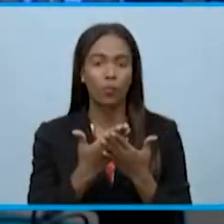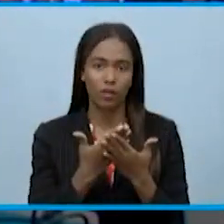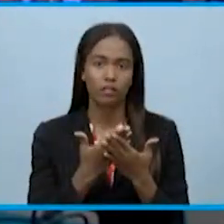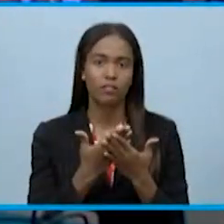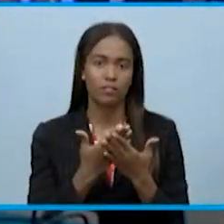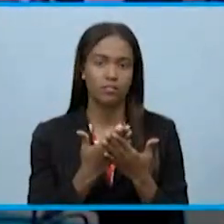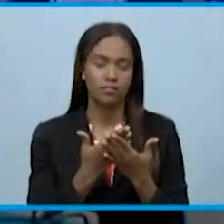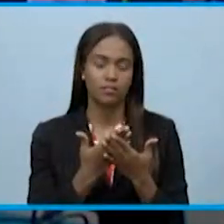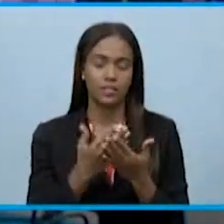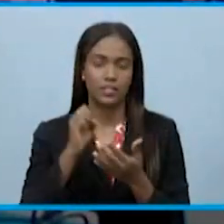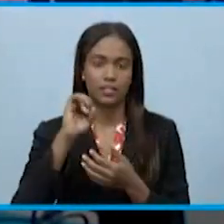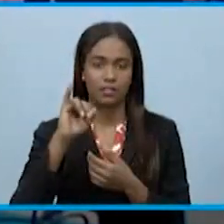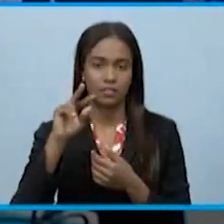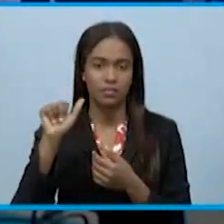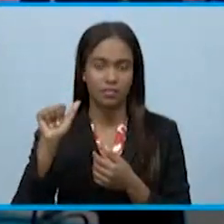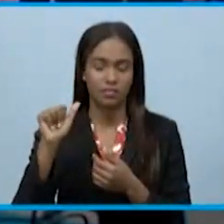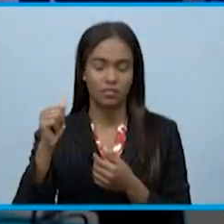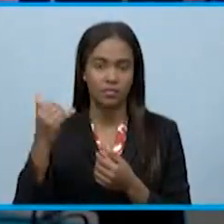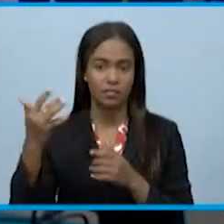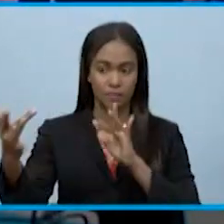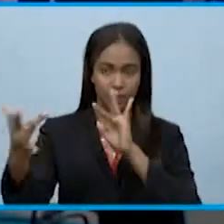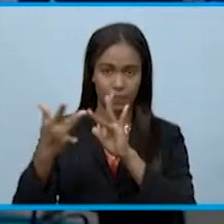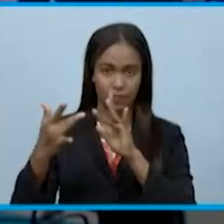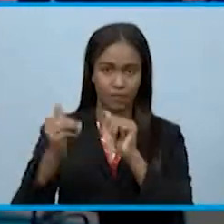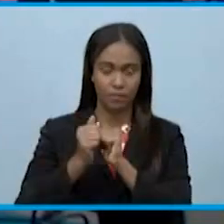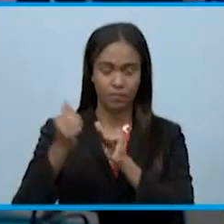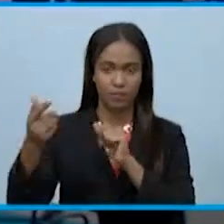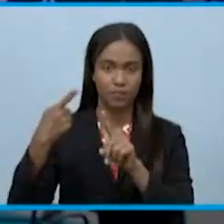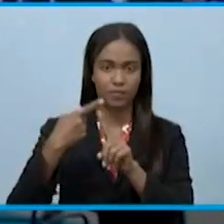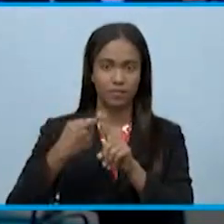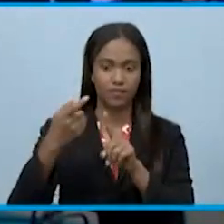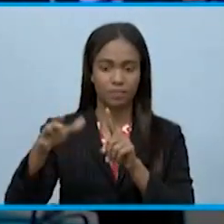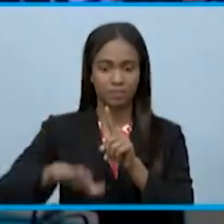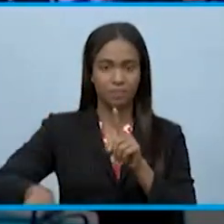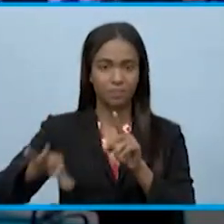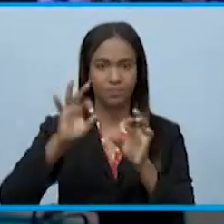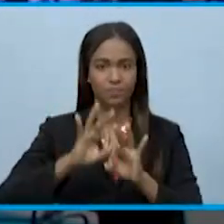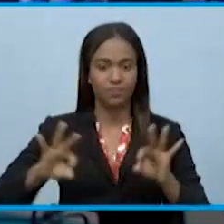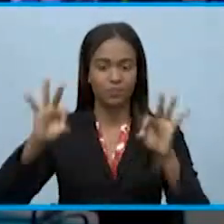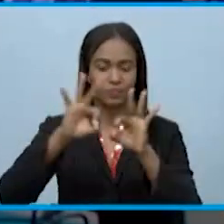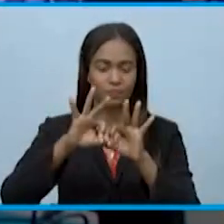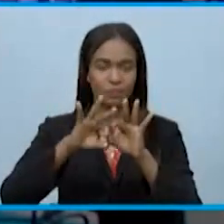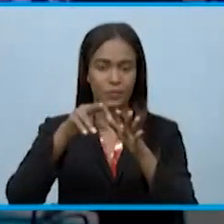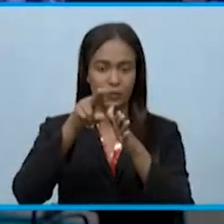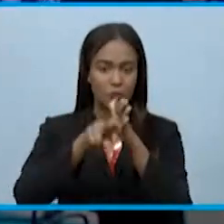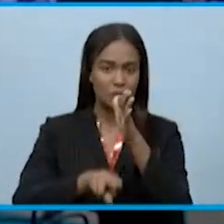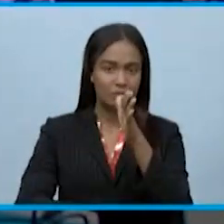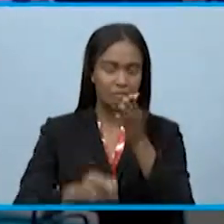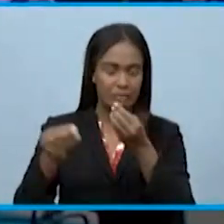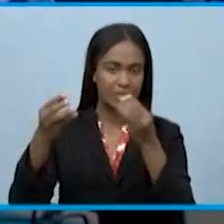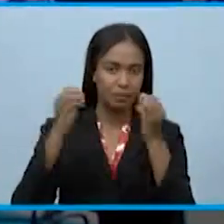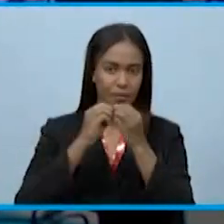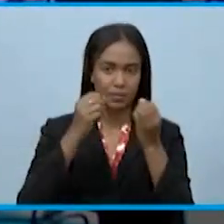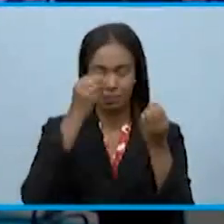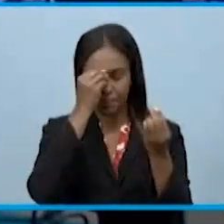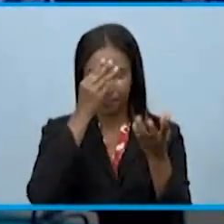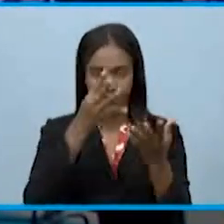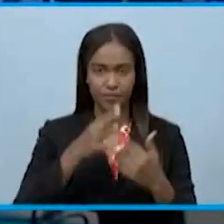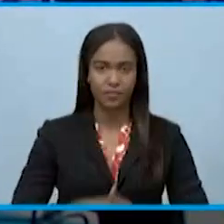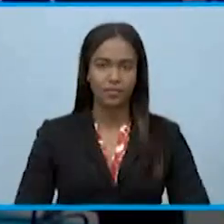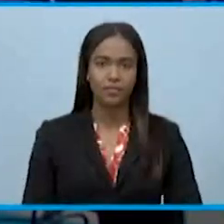sincera. Silvia Infante, nuestra compañera, está en directo desde esta importante funeraria y nos tiene más detalles. Silvia, buenas tardes,